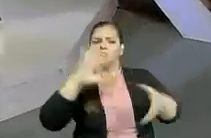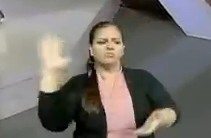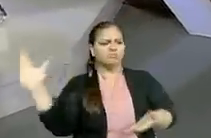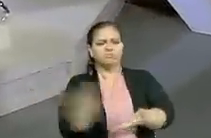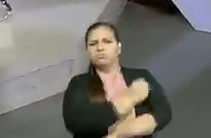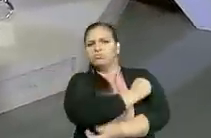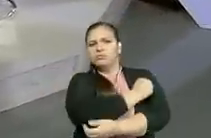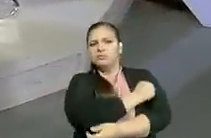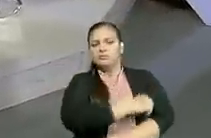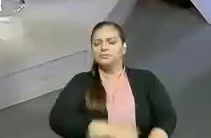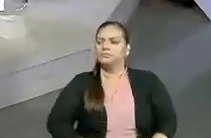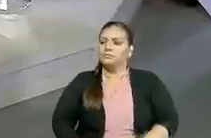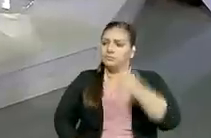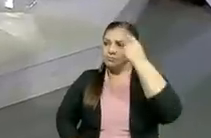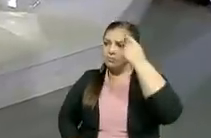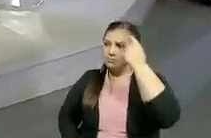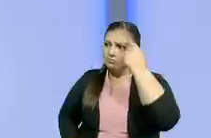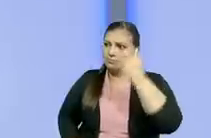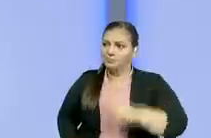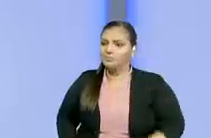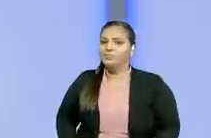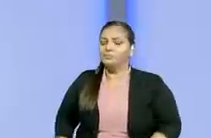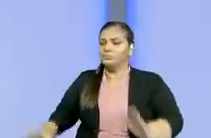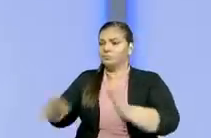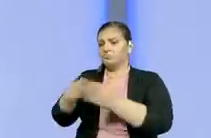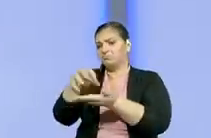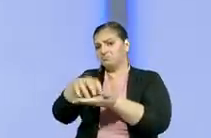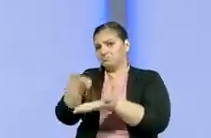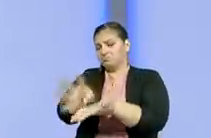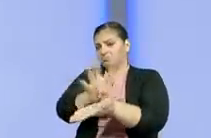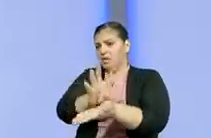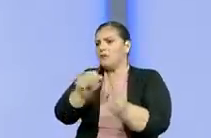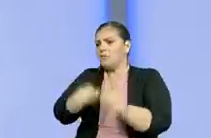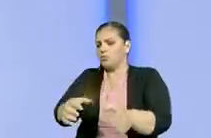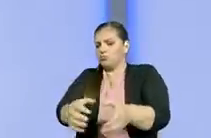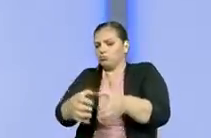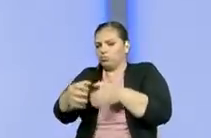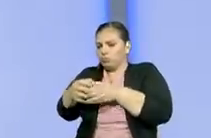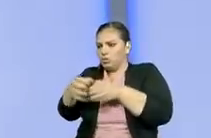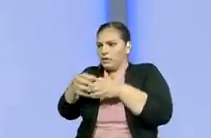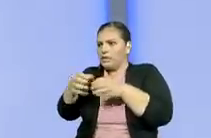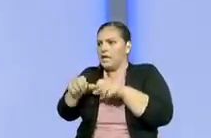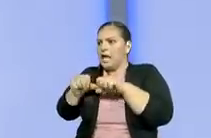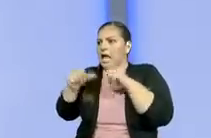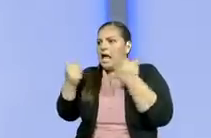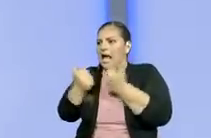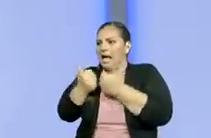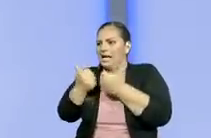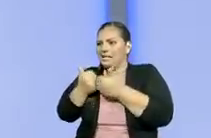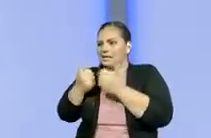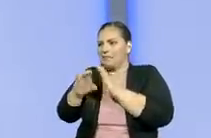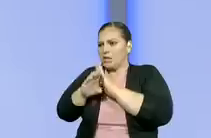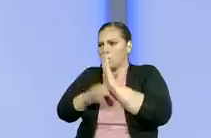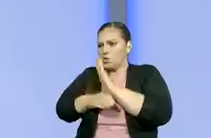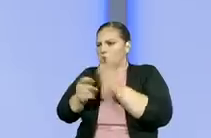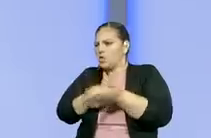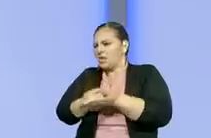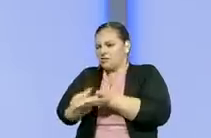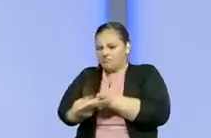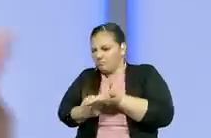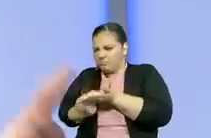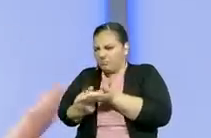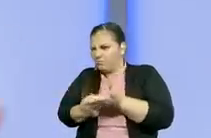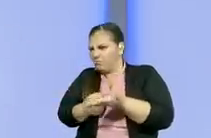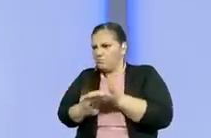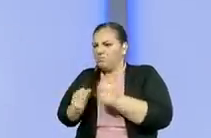una asamblea constituyente? ¿No cree usted que sería preferible? Yo creo que en los actuales momentos, más allá que eso es una vía jurídica, sí,